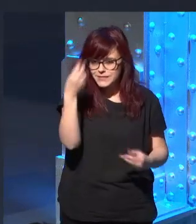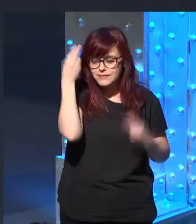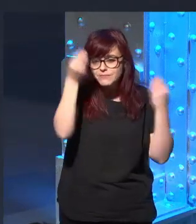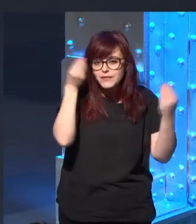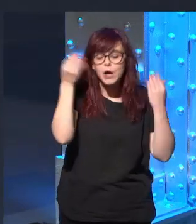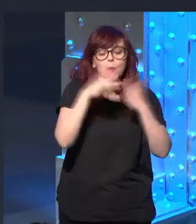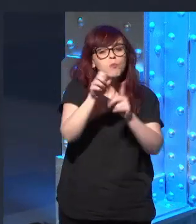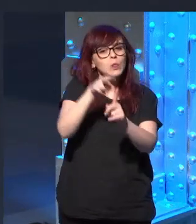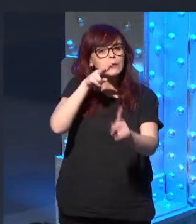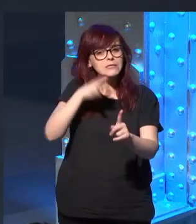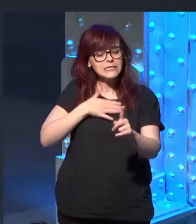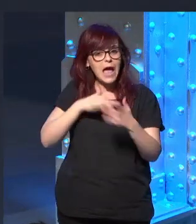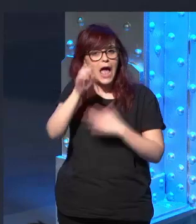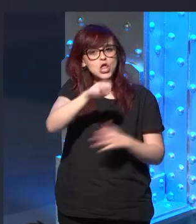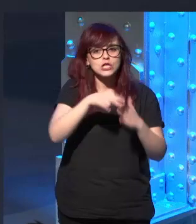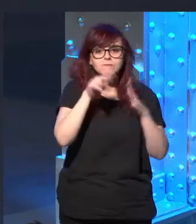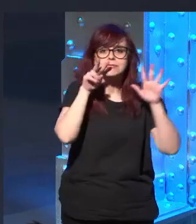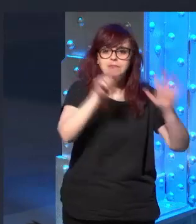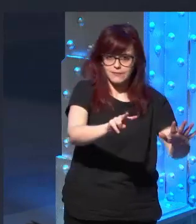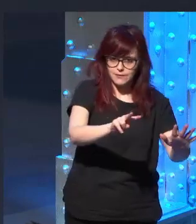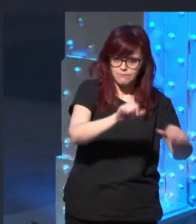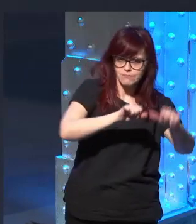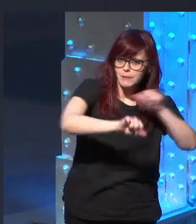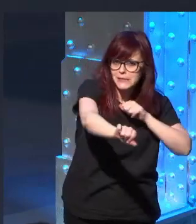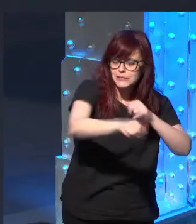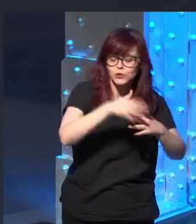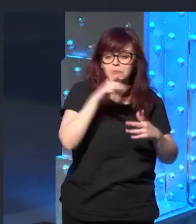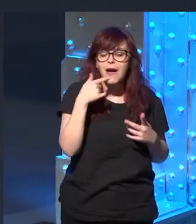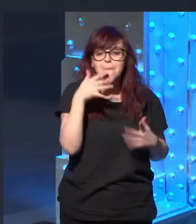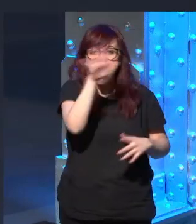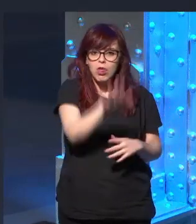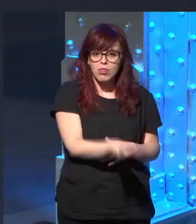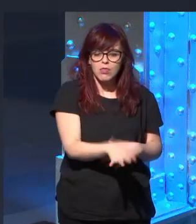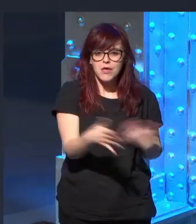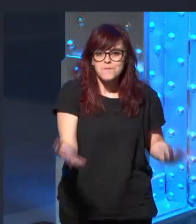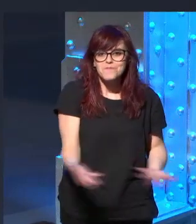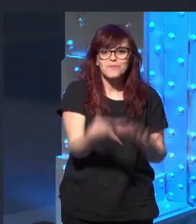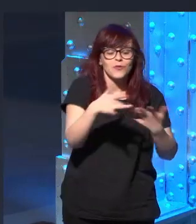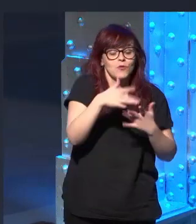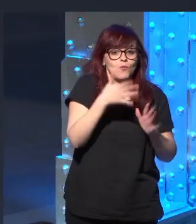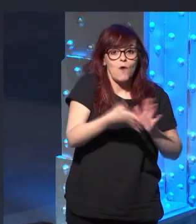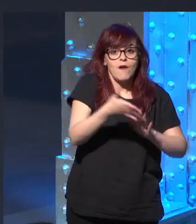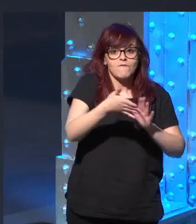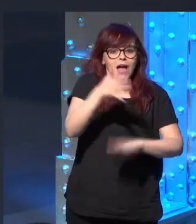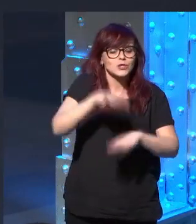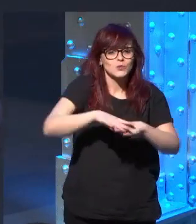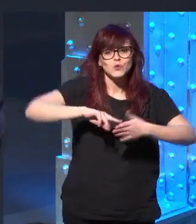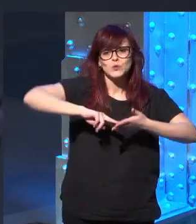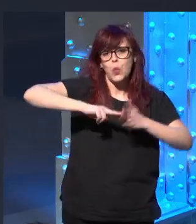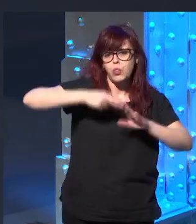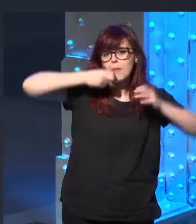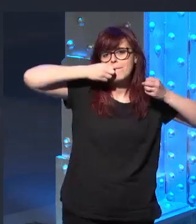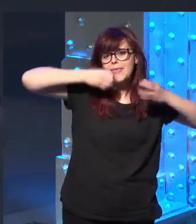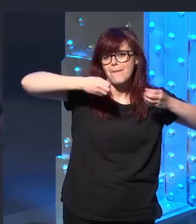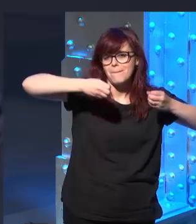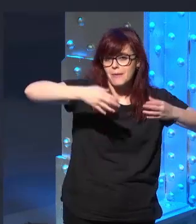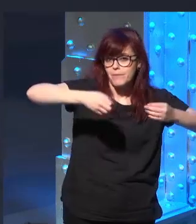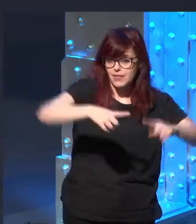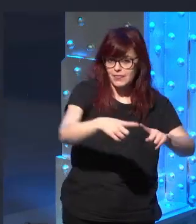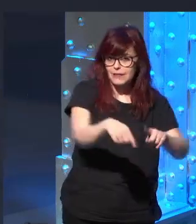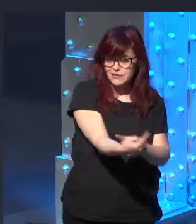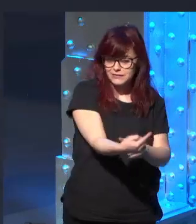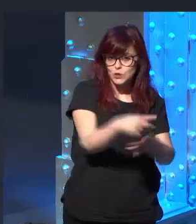todo desde ese punto, que es el año 2007, en el que todo eso que parecía que tenía que resolverse bien,